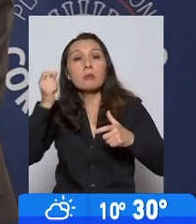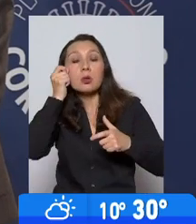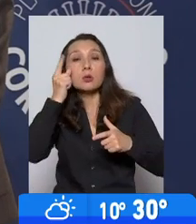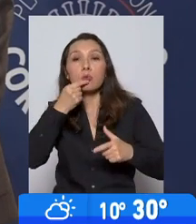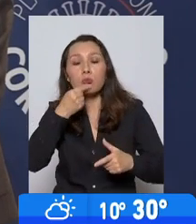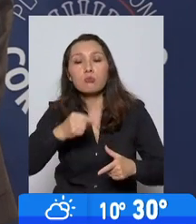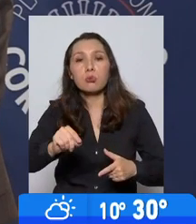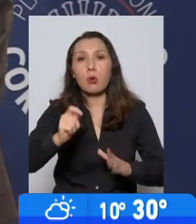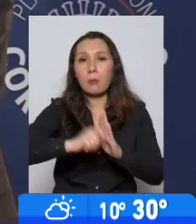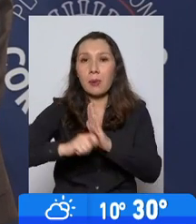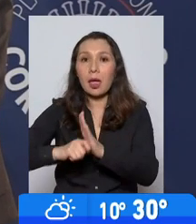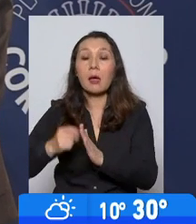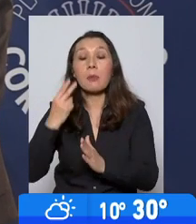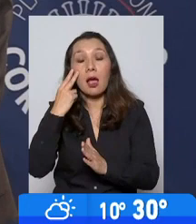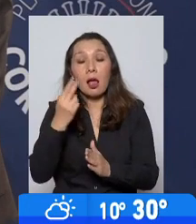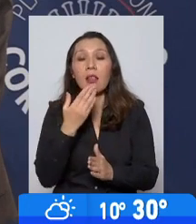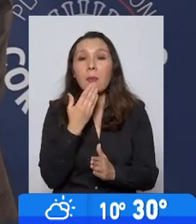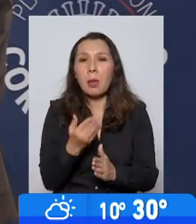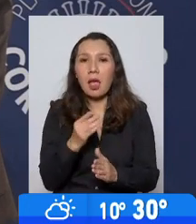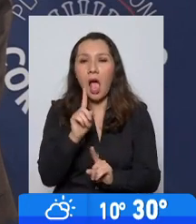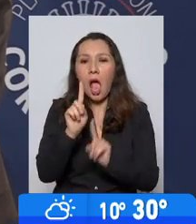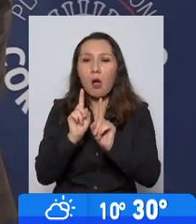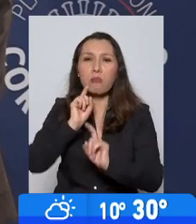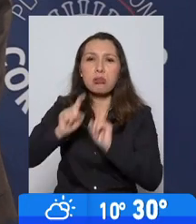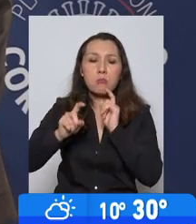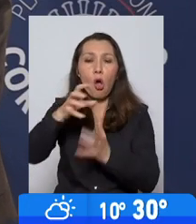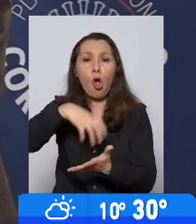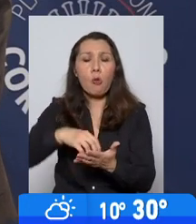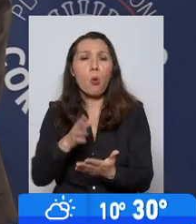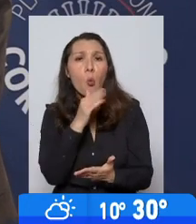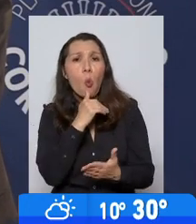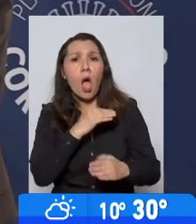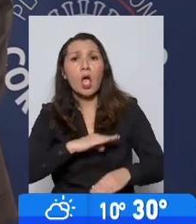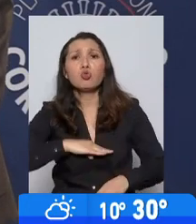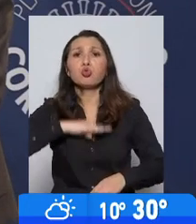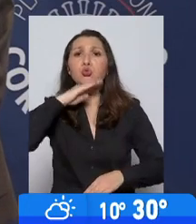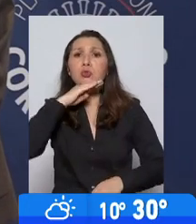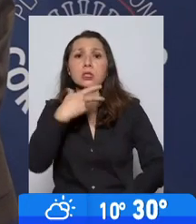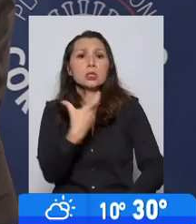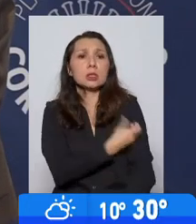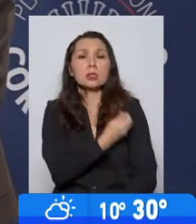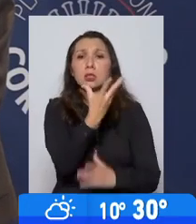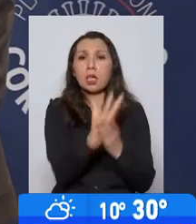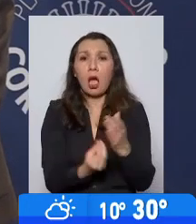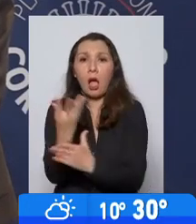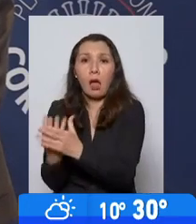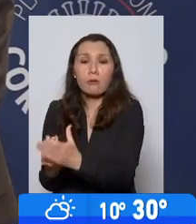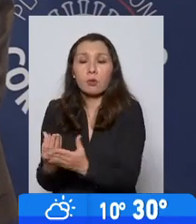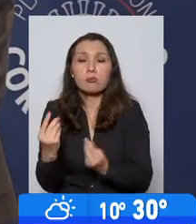en los próximos meses y también a las críticas de algunas comunas que dicen que no hay stock?